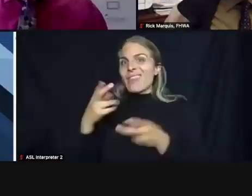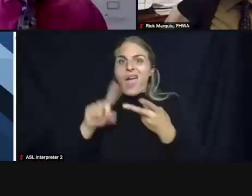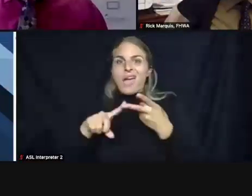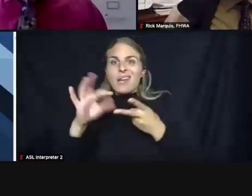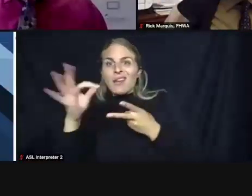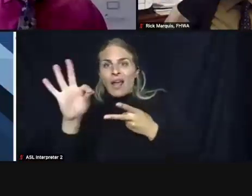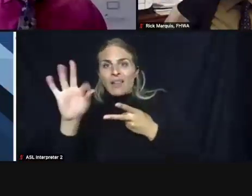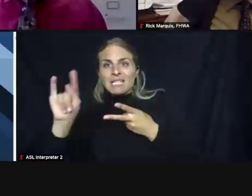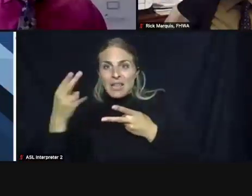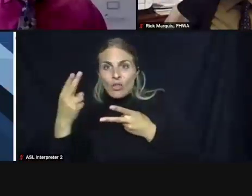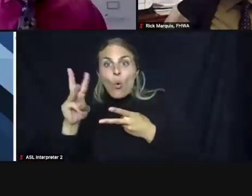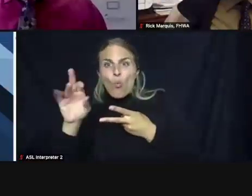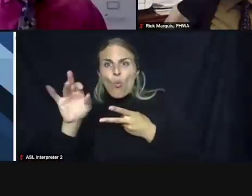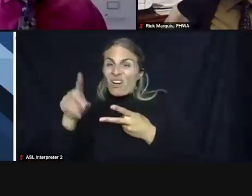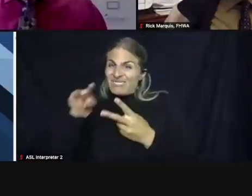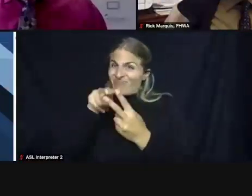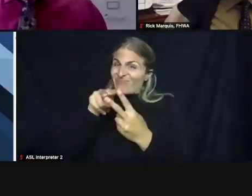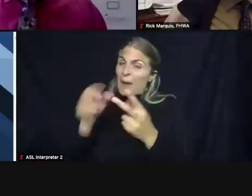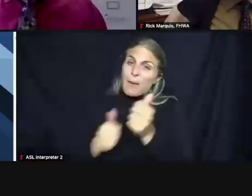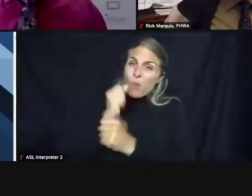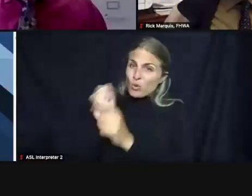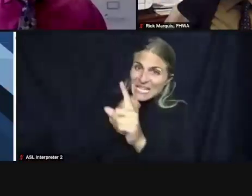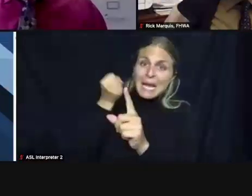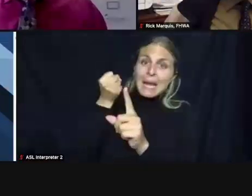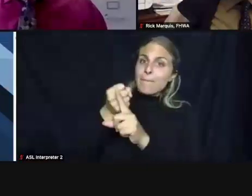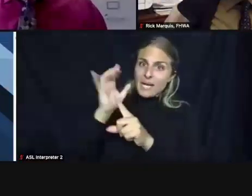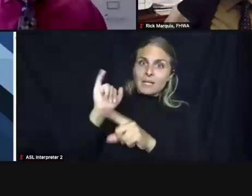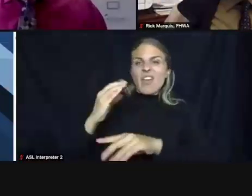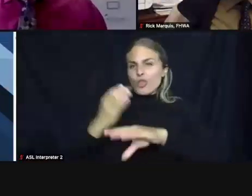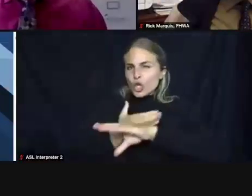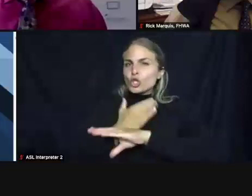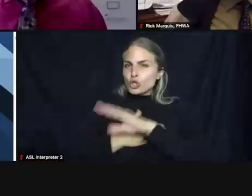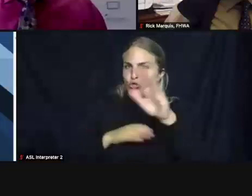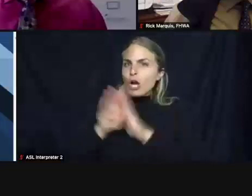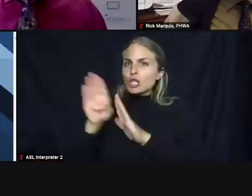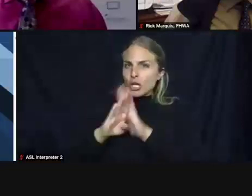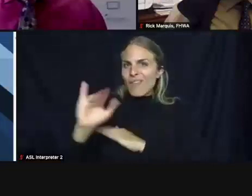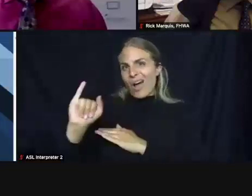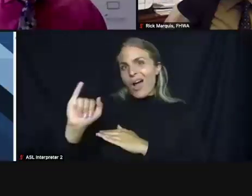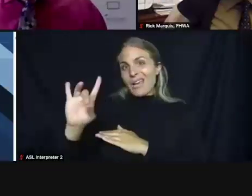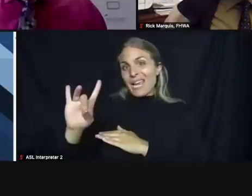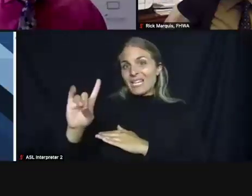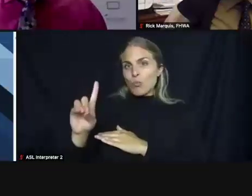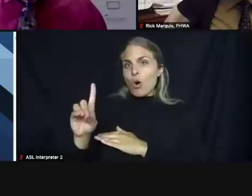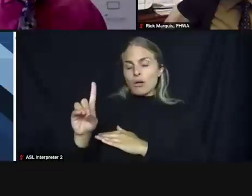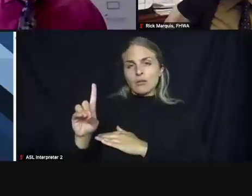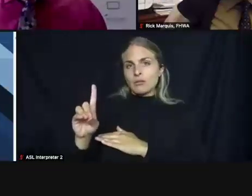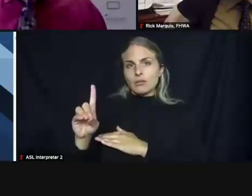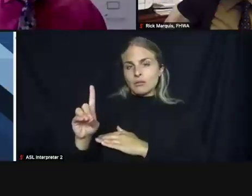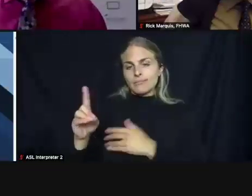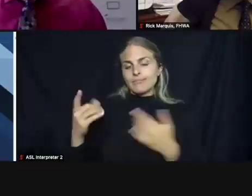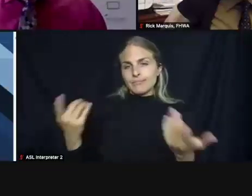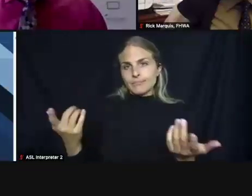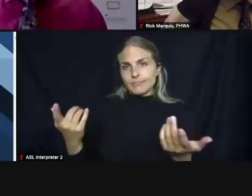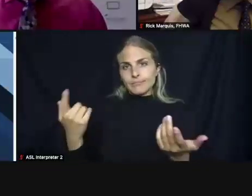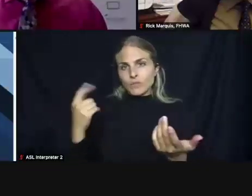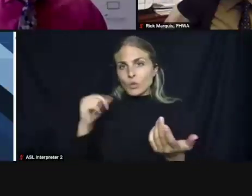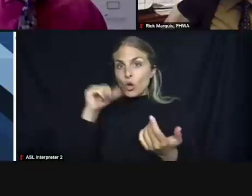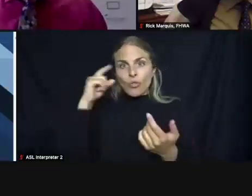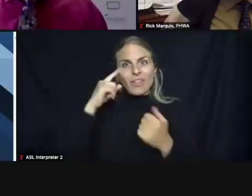en el Distrito 15 y Distrito 19, que son más impactados por